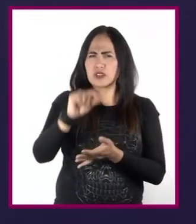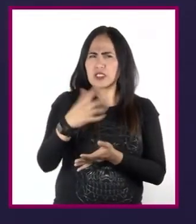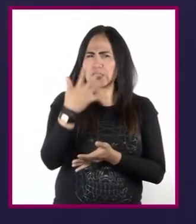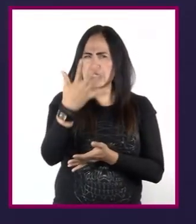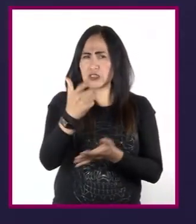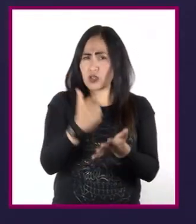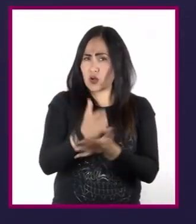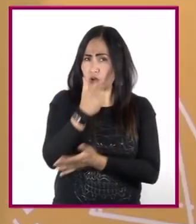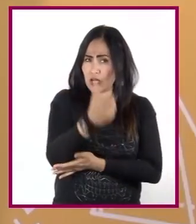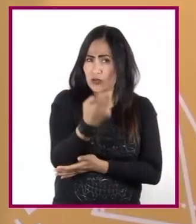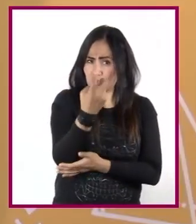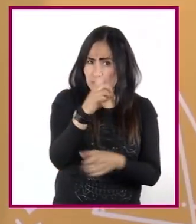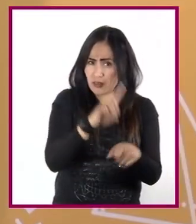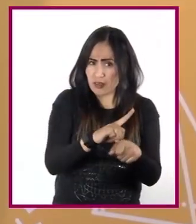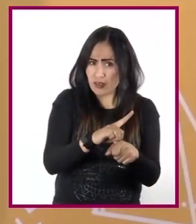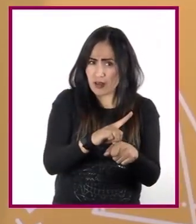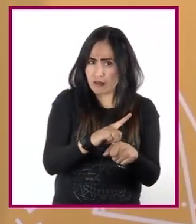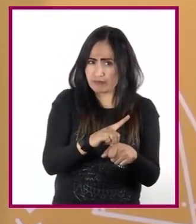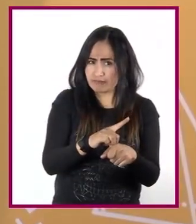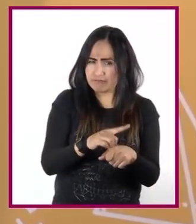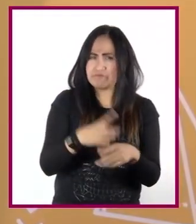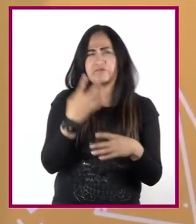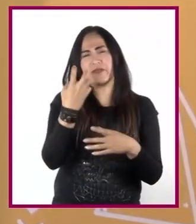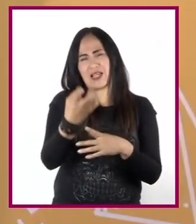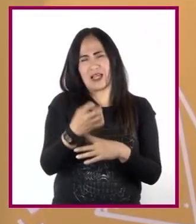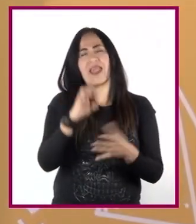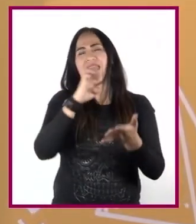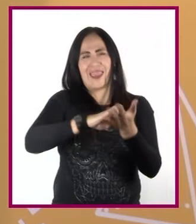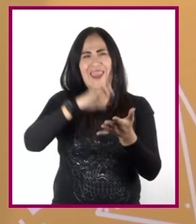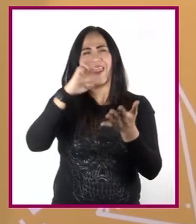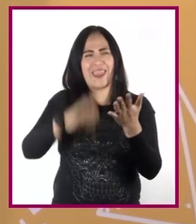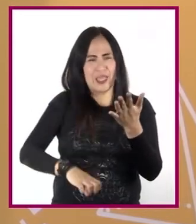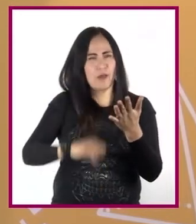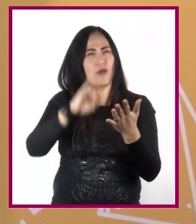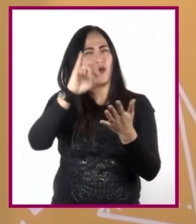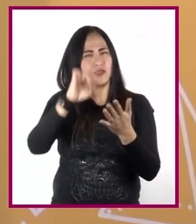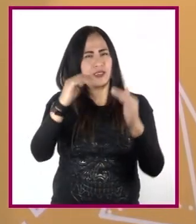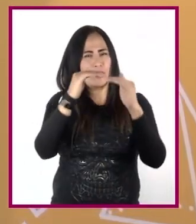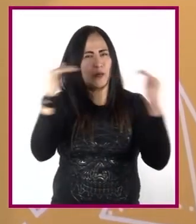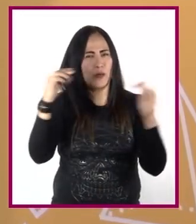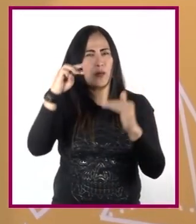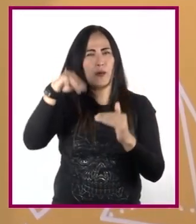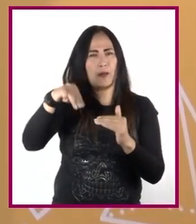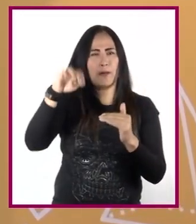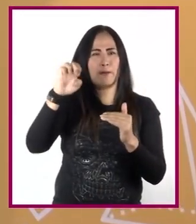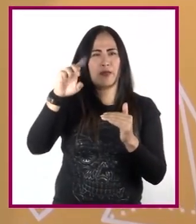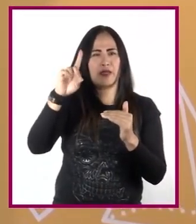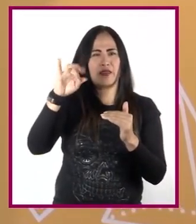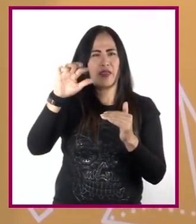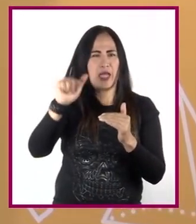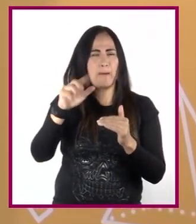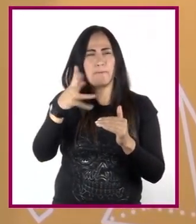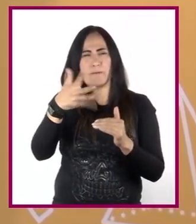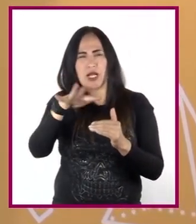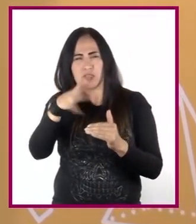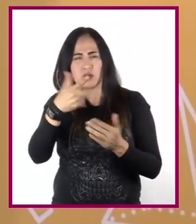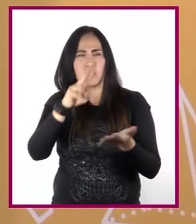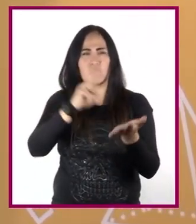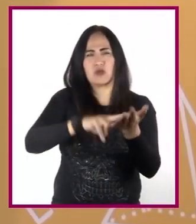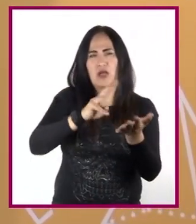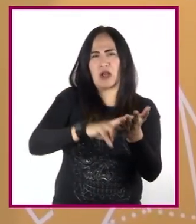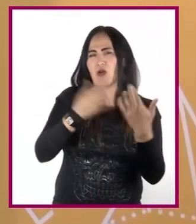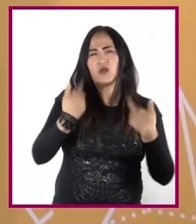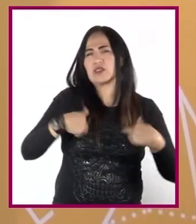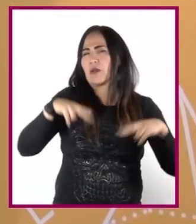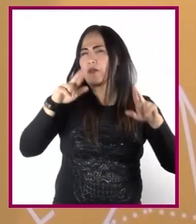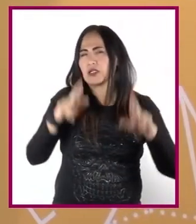113.75 pesos ese día. En esta situación podemos observar que la media aritmética se usó para estimar un valor que sea